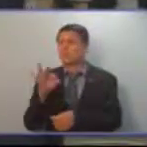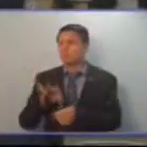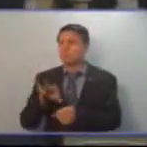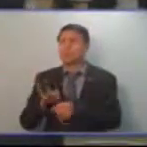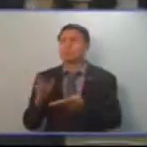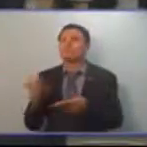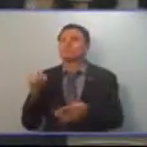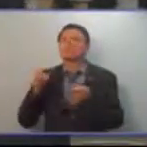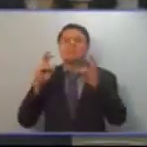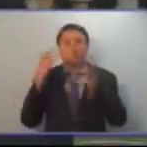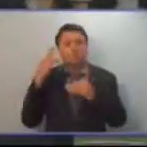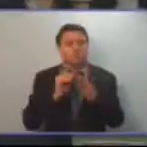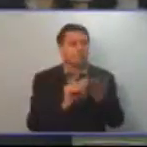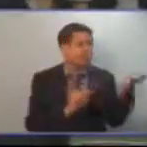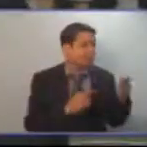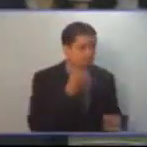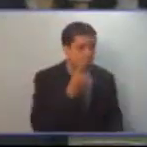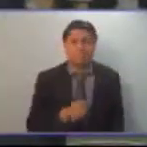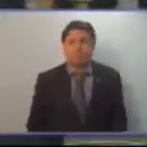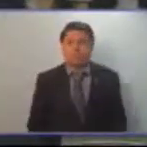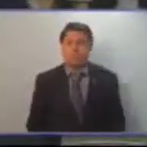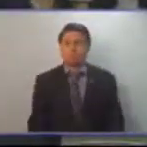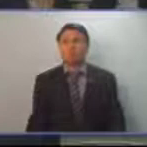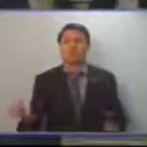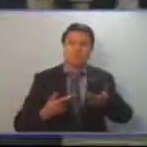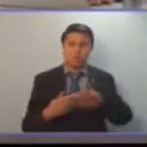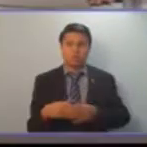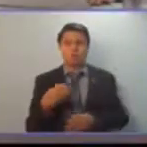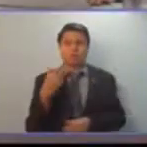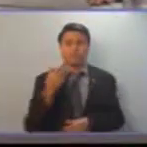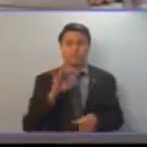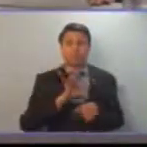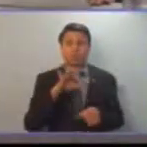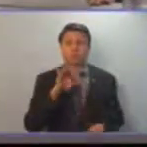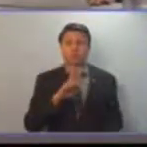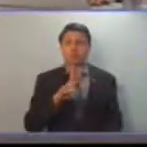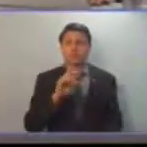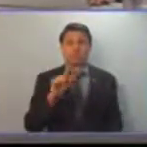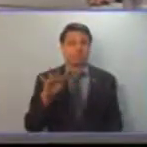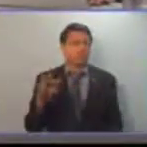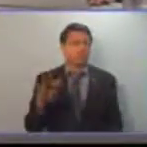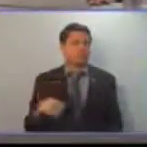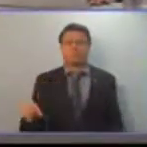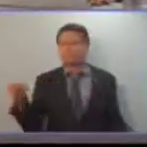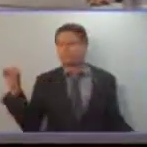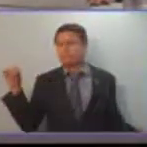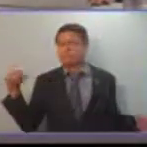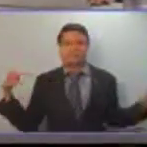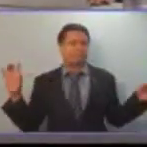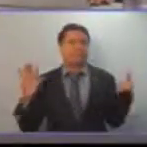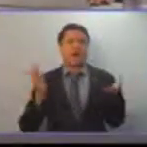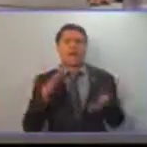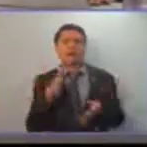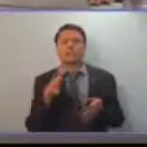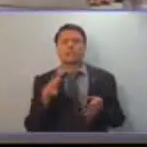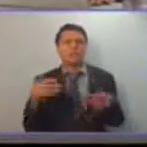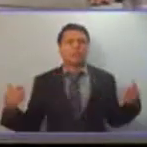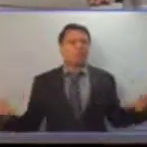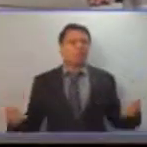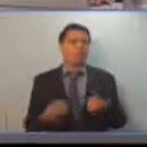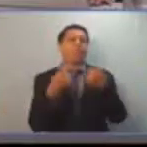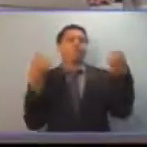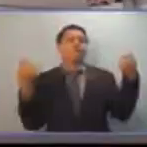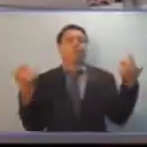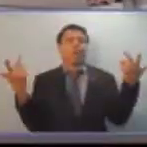¿Por qué este punto, diputado? Mire, porque la elección de 2015 fue tan accidentada debido a que una vez que